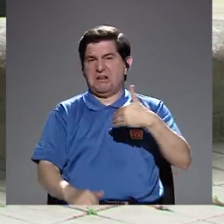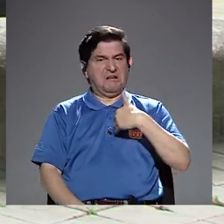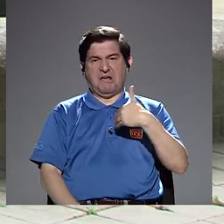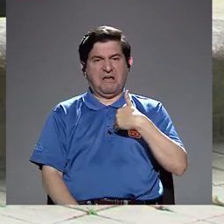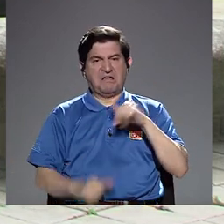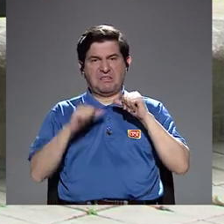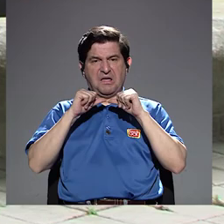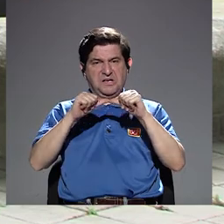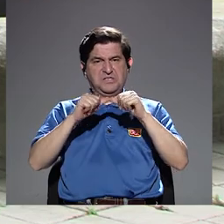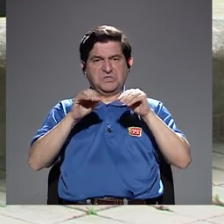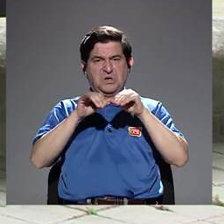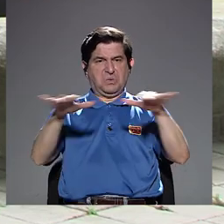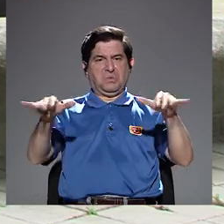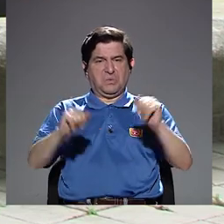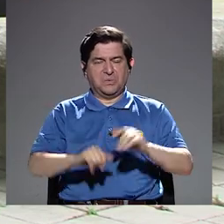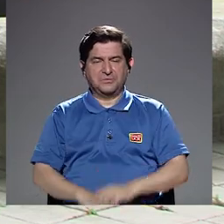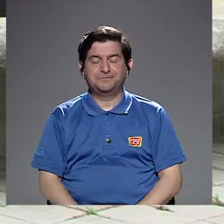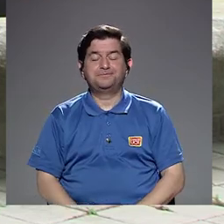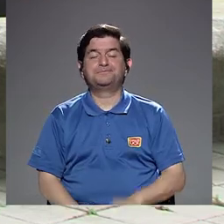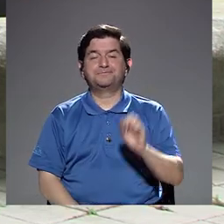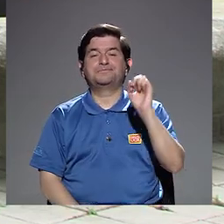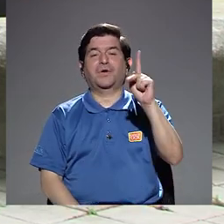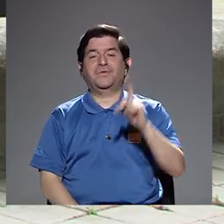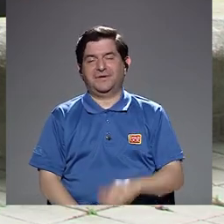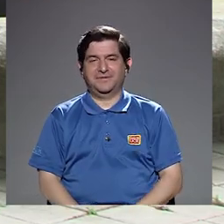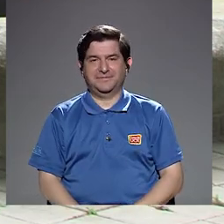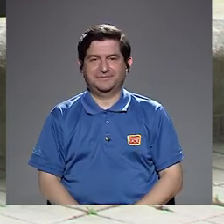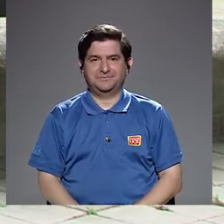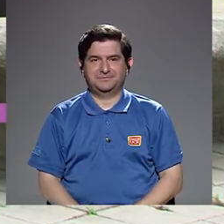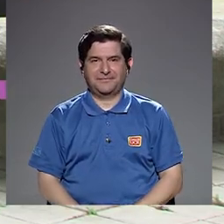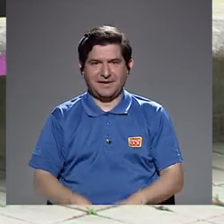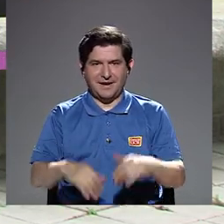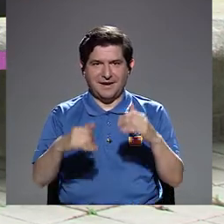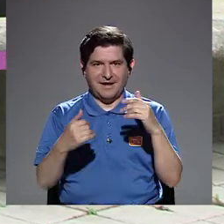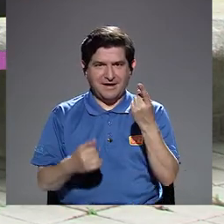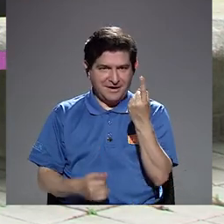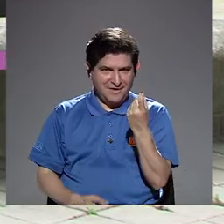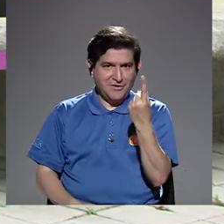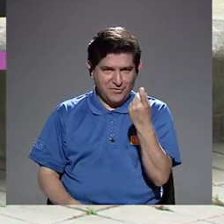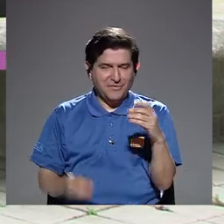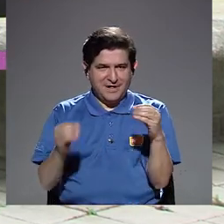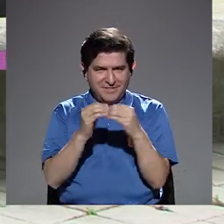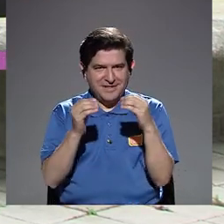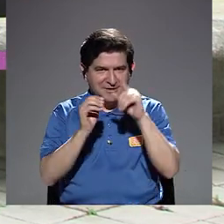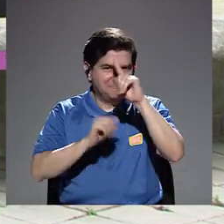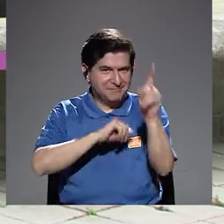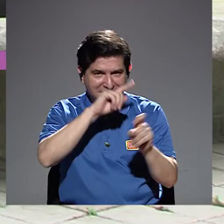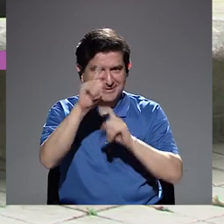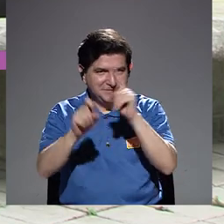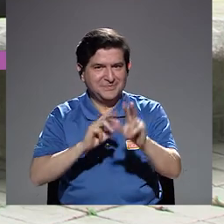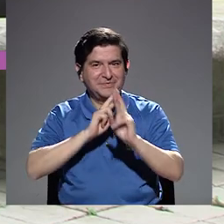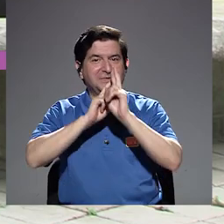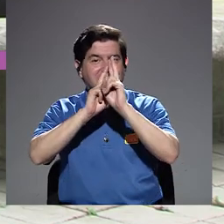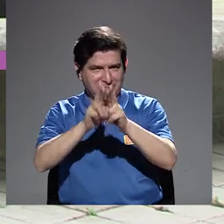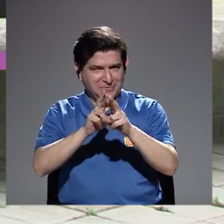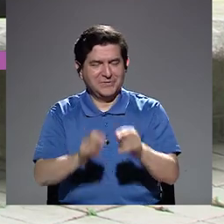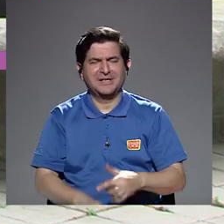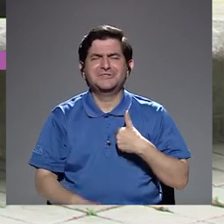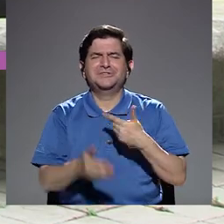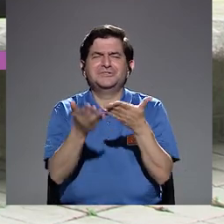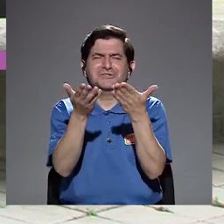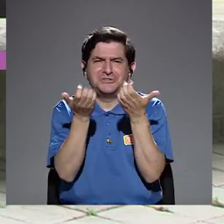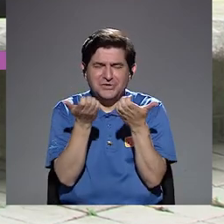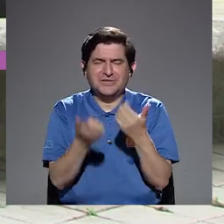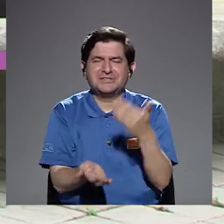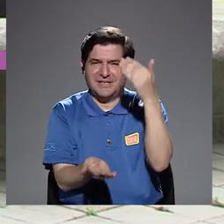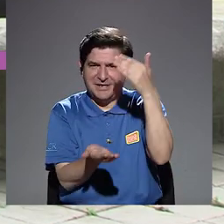y sigue transmitiéndolo. Ok, bueno, vamos a hacer, todavía nos quedan más preguntas, ¿verdad? Sí, me gustaría